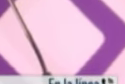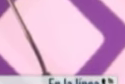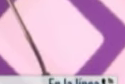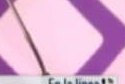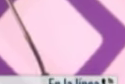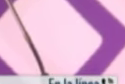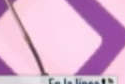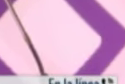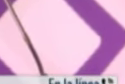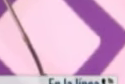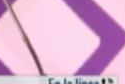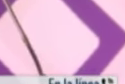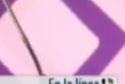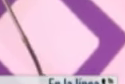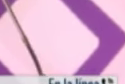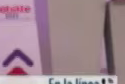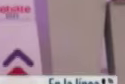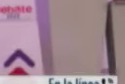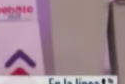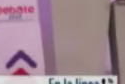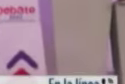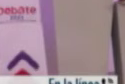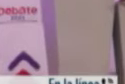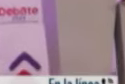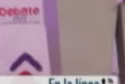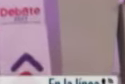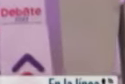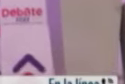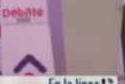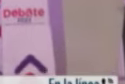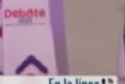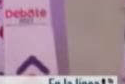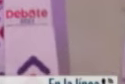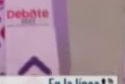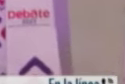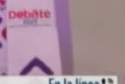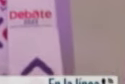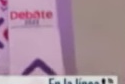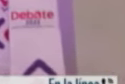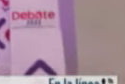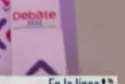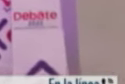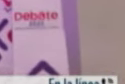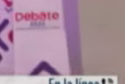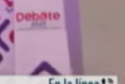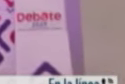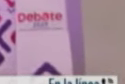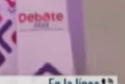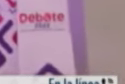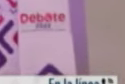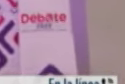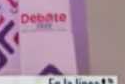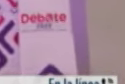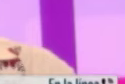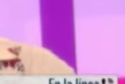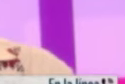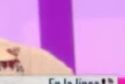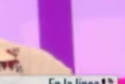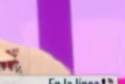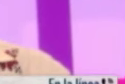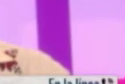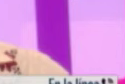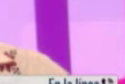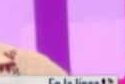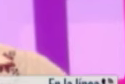En efecto, contando el día de hoy, son 11 días para que concluyan las campañas, tanto en Coahuila como en el Estado de México, y bueno, ya se mencionó un poco, la realidad